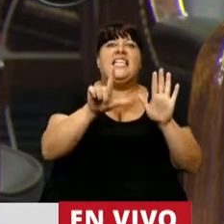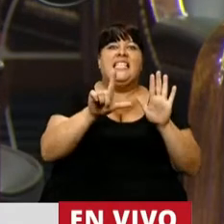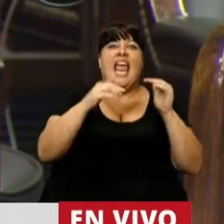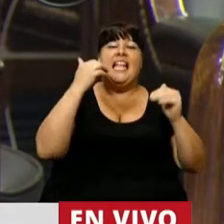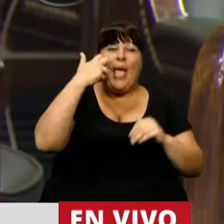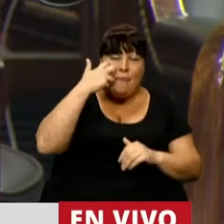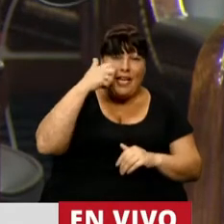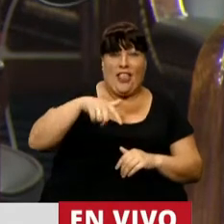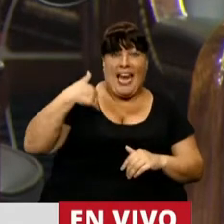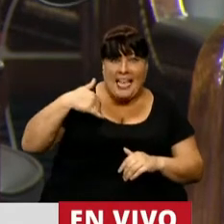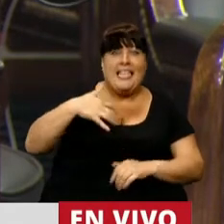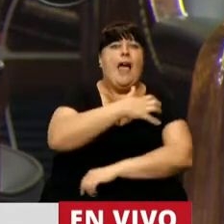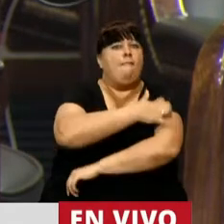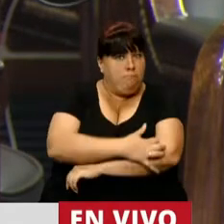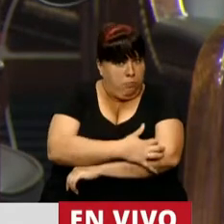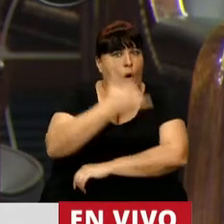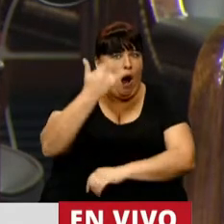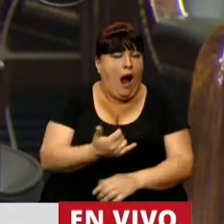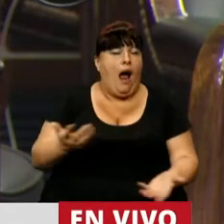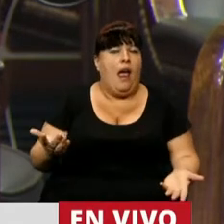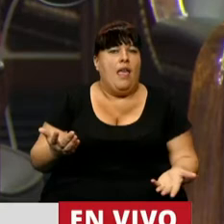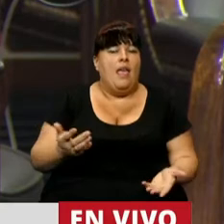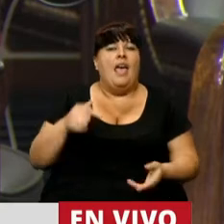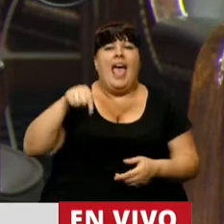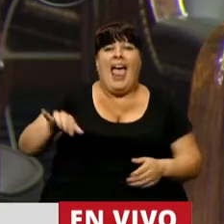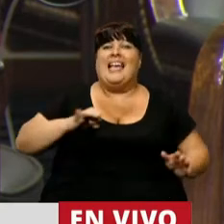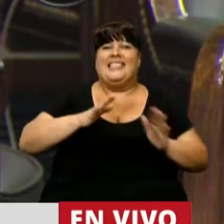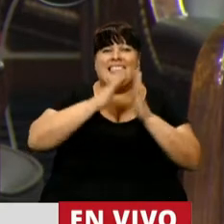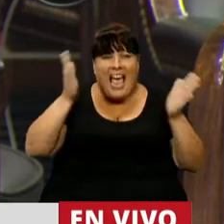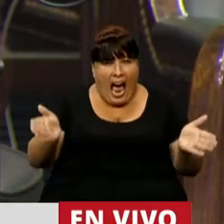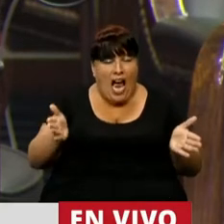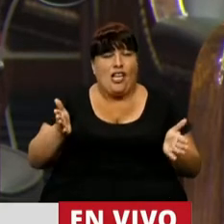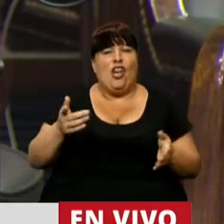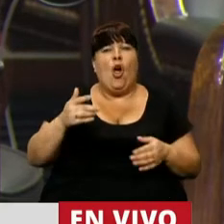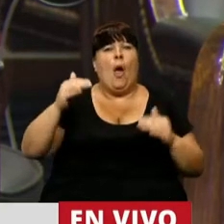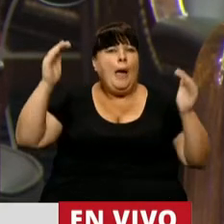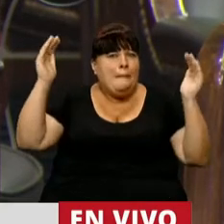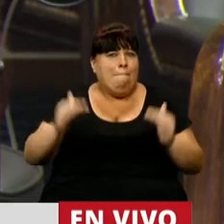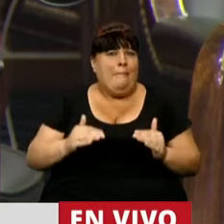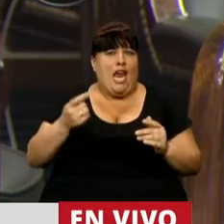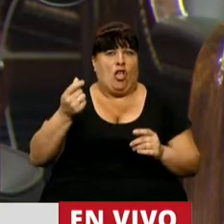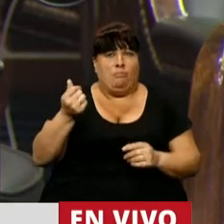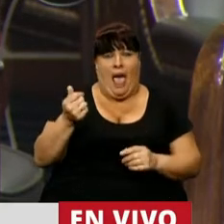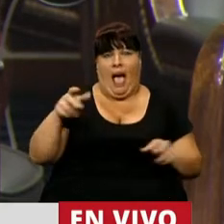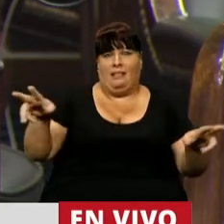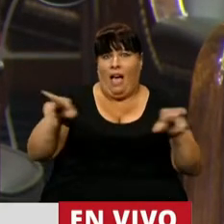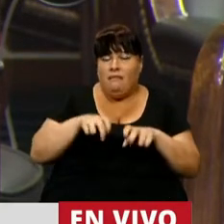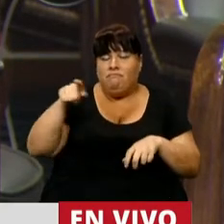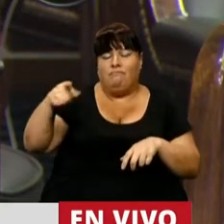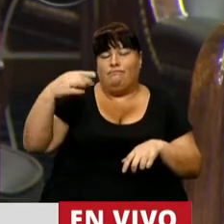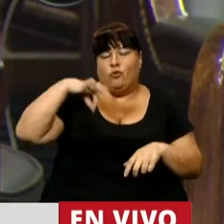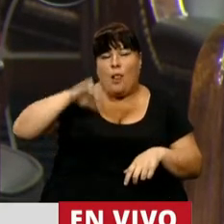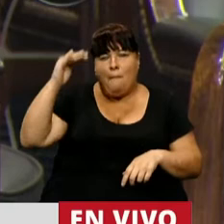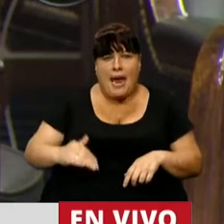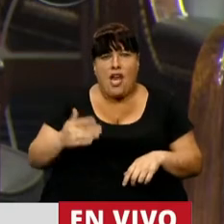adultos mayores en la Argentina son pobres, donde este año han visto reducidos sus ingresos. Este